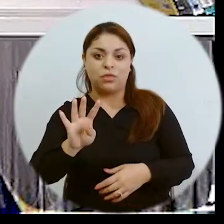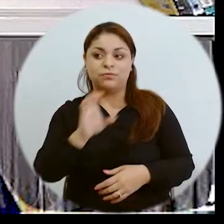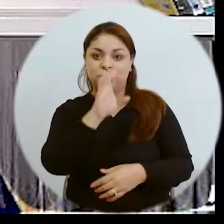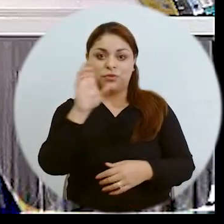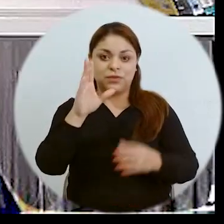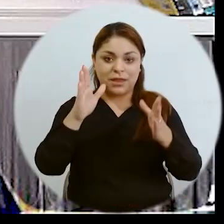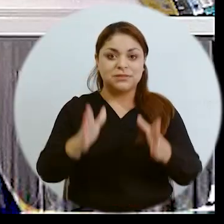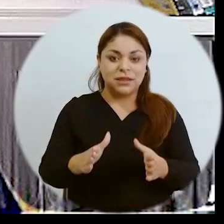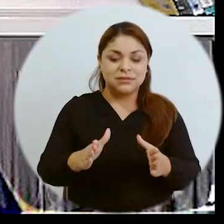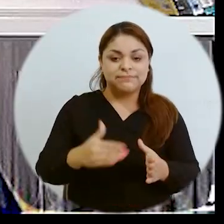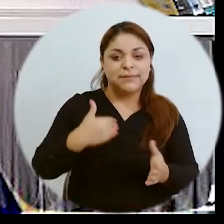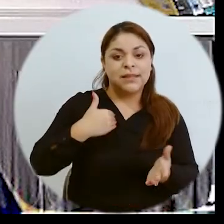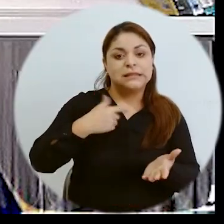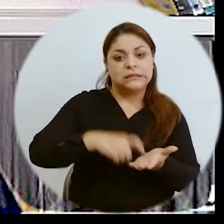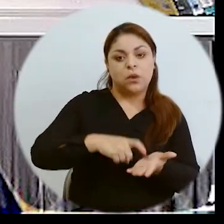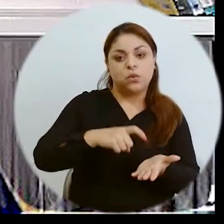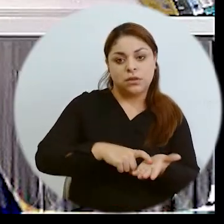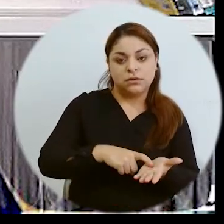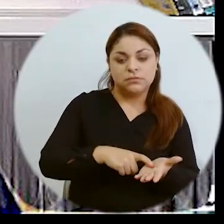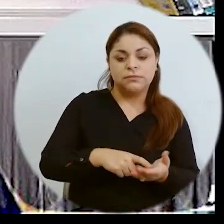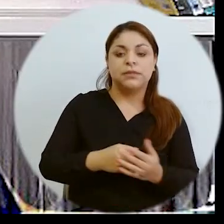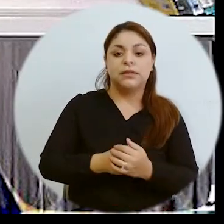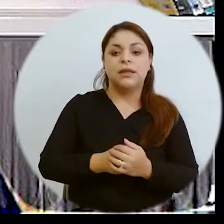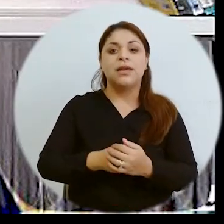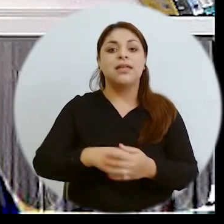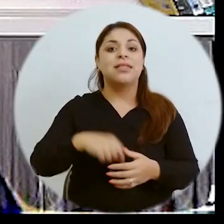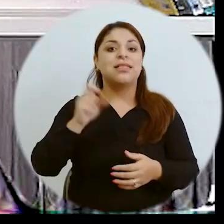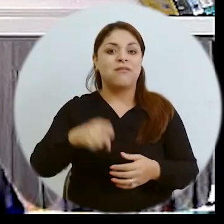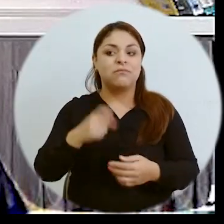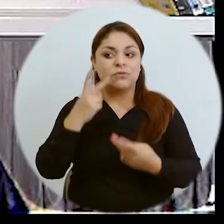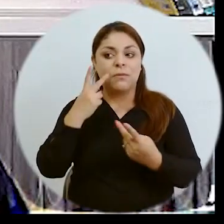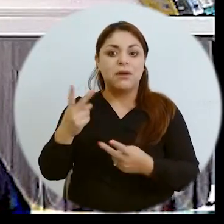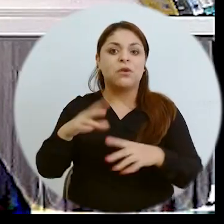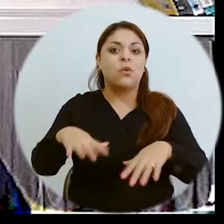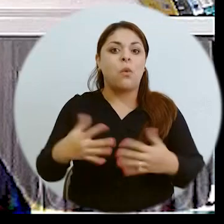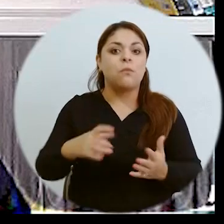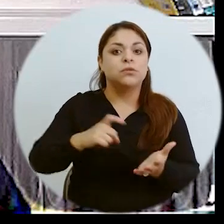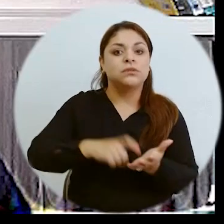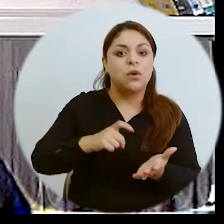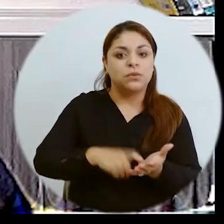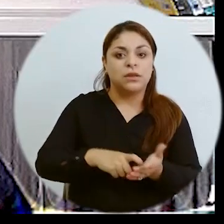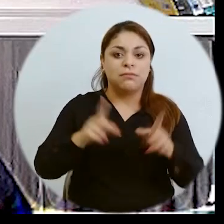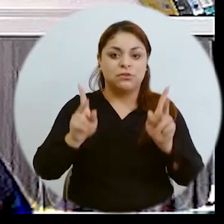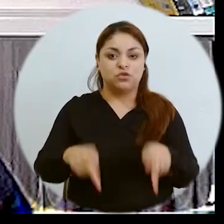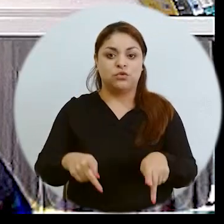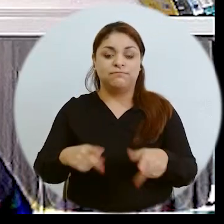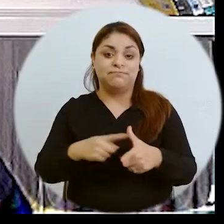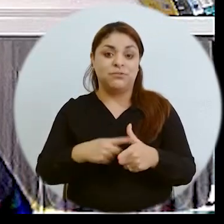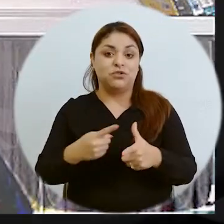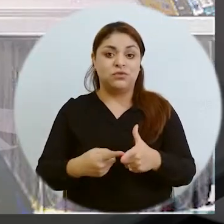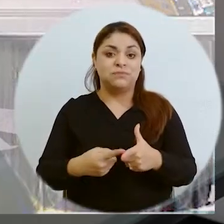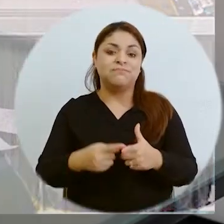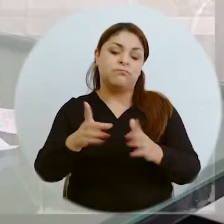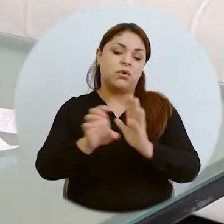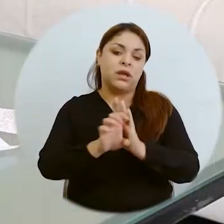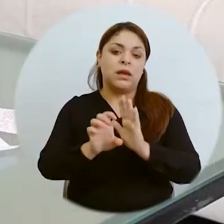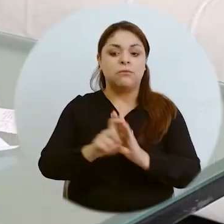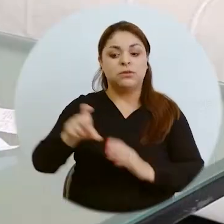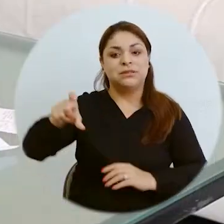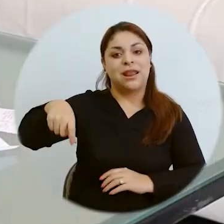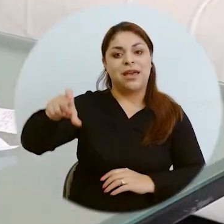de una cuarta parte, pero por otra parte, más allá de eso, deberíamos ver cómo se está endeudando la persona. Y aquí resalta lamentablemente mucho el tema de la